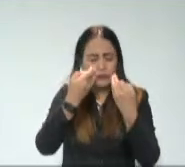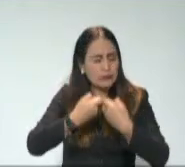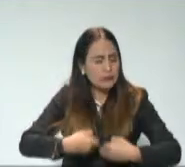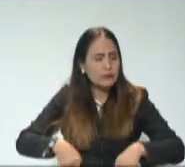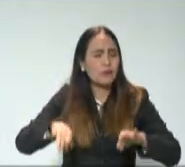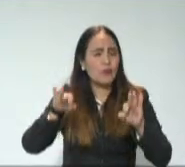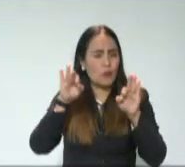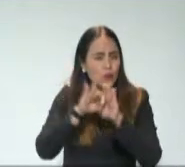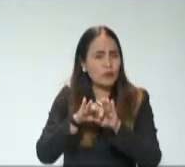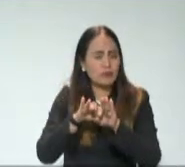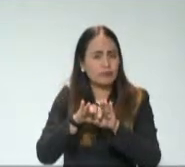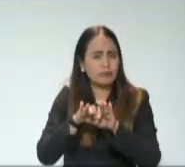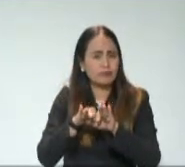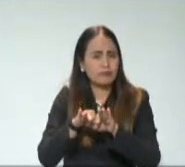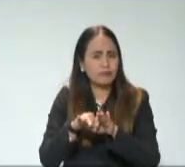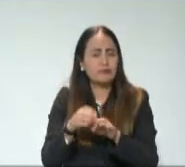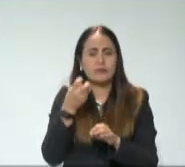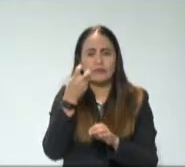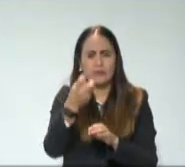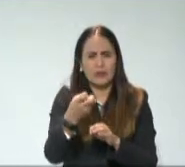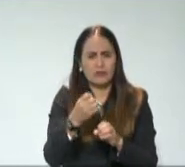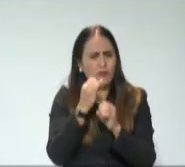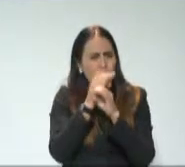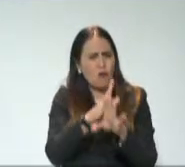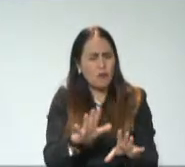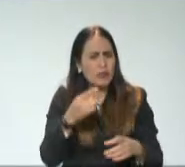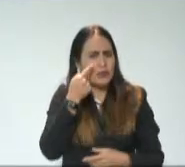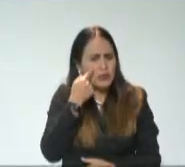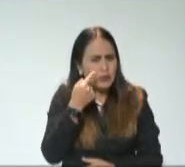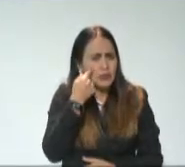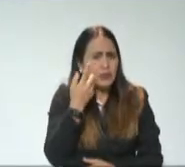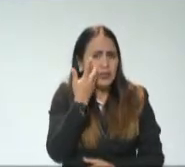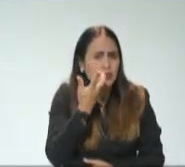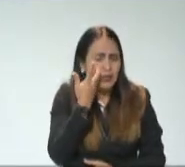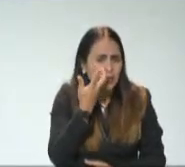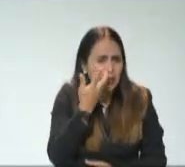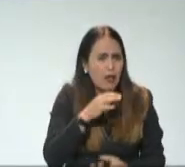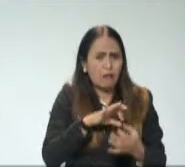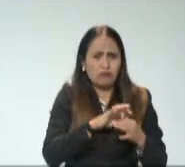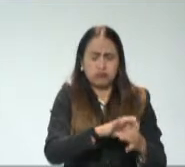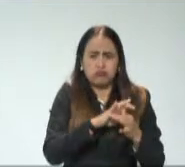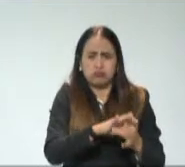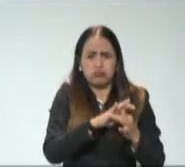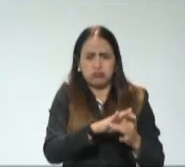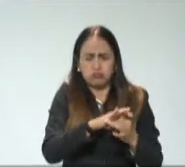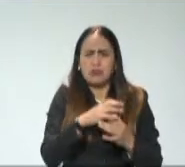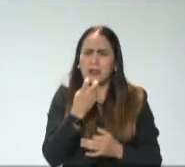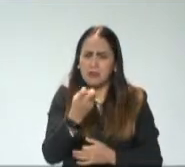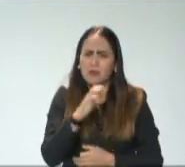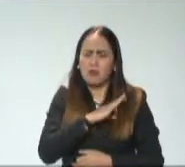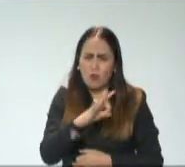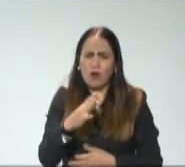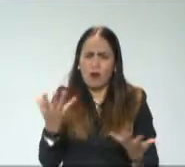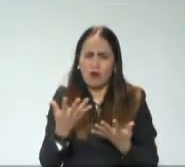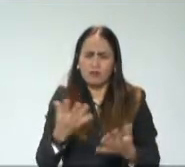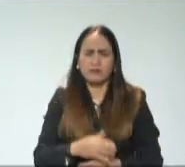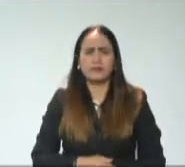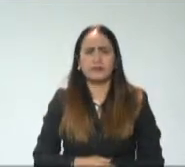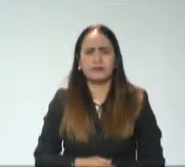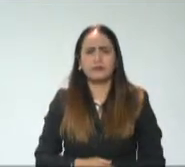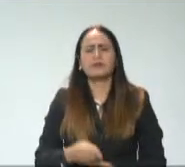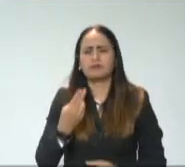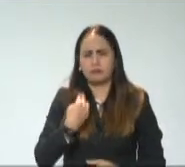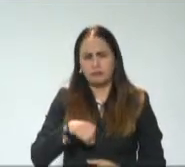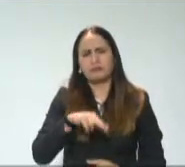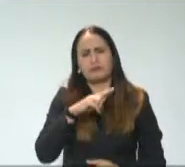pues la la este este apego a esas medidas puede lograrse eh muchos de nosotros